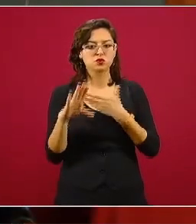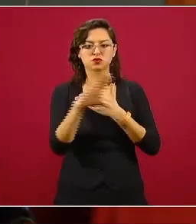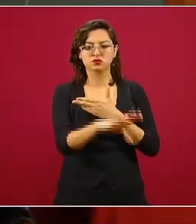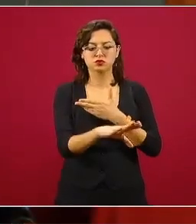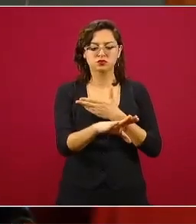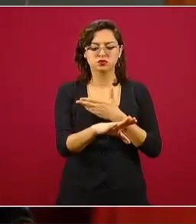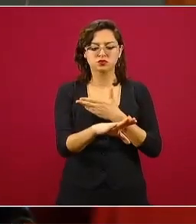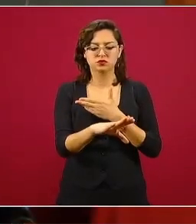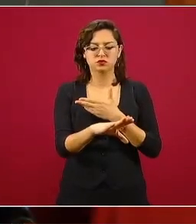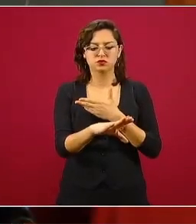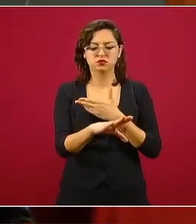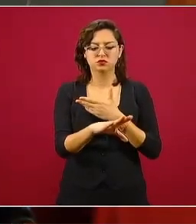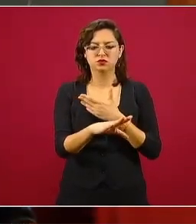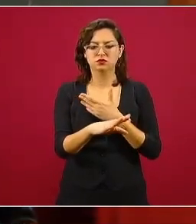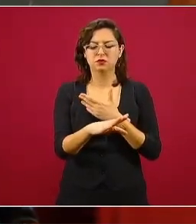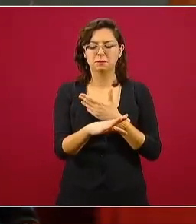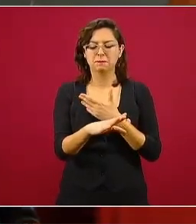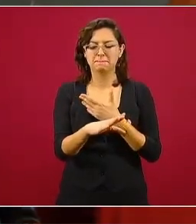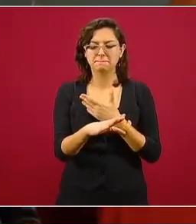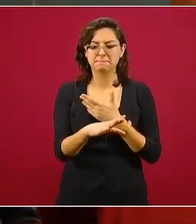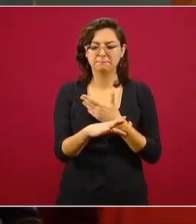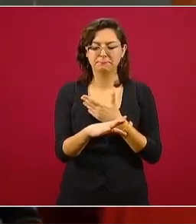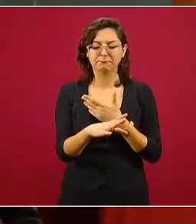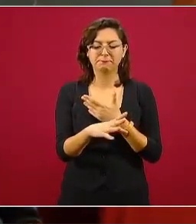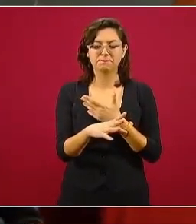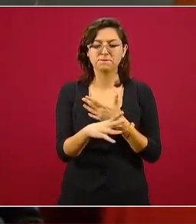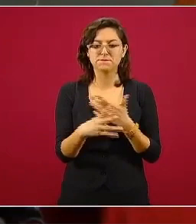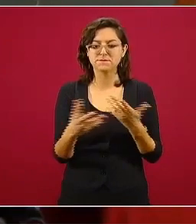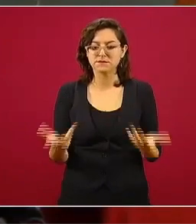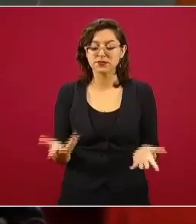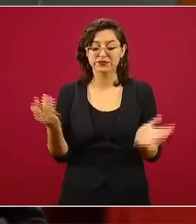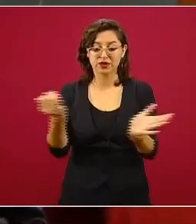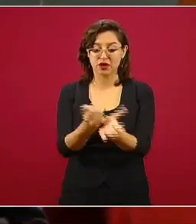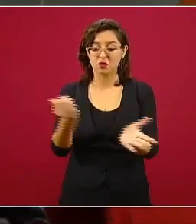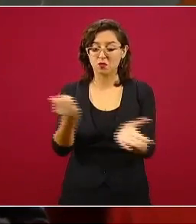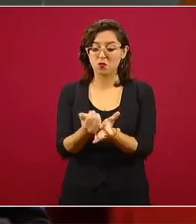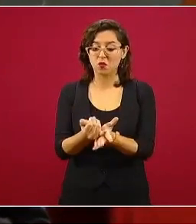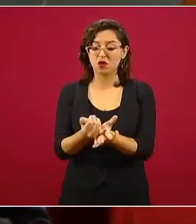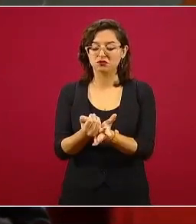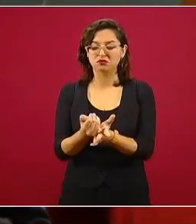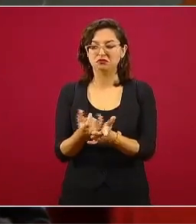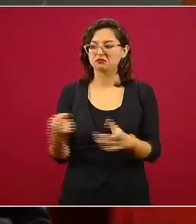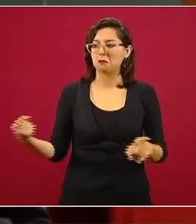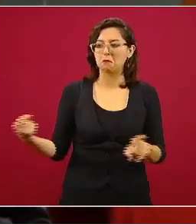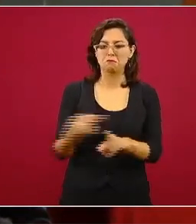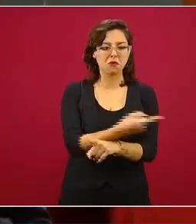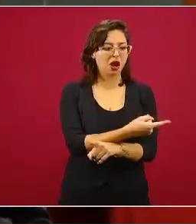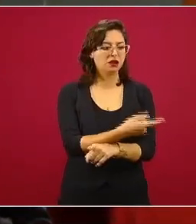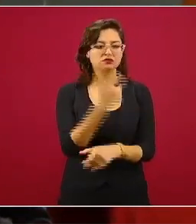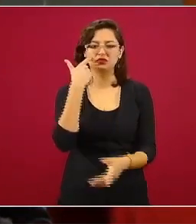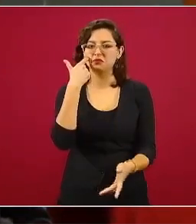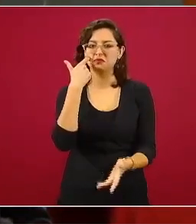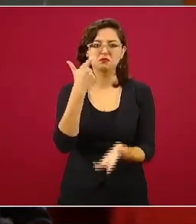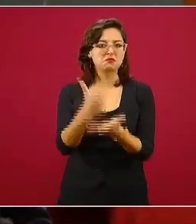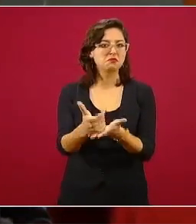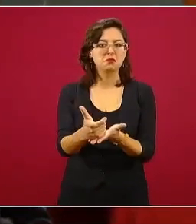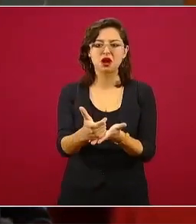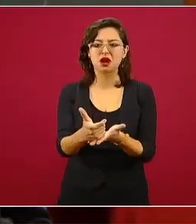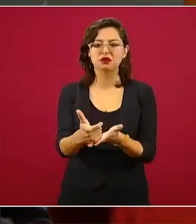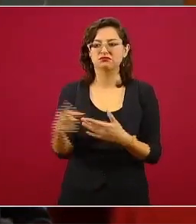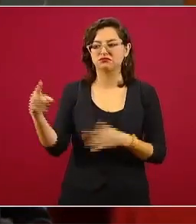para atacar esta evasión de impuestos que la gente no quería pagar, los